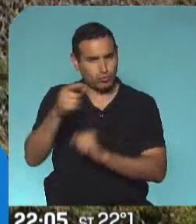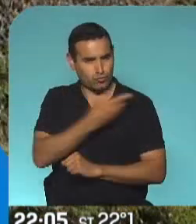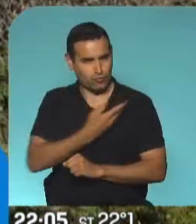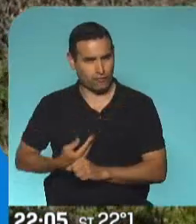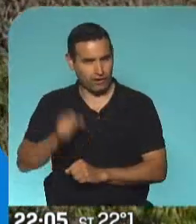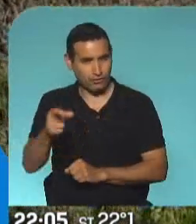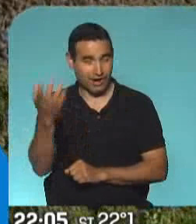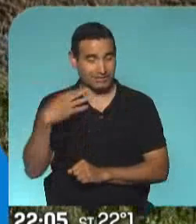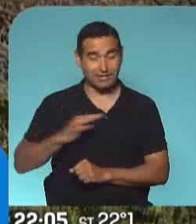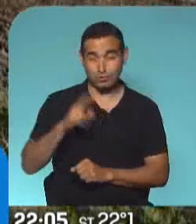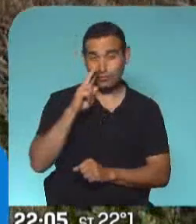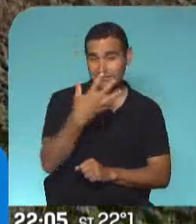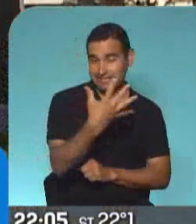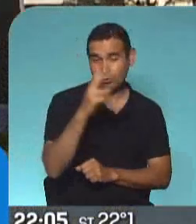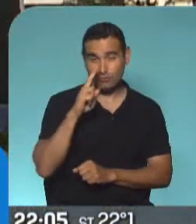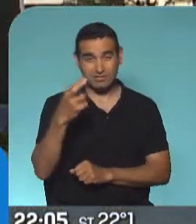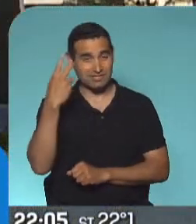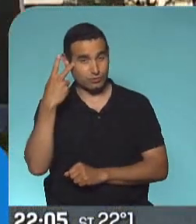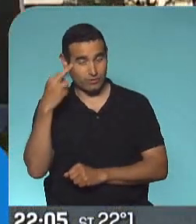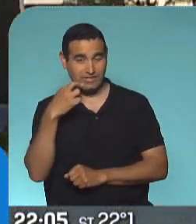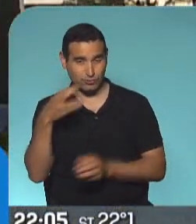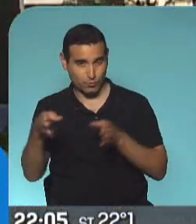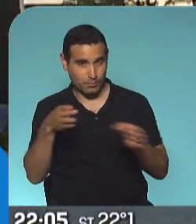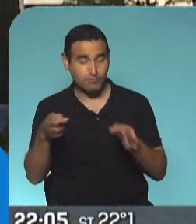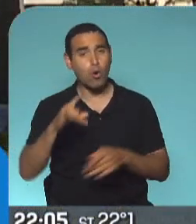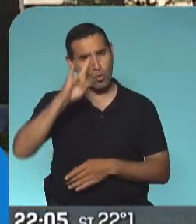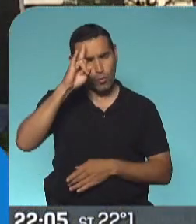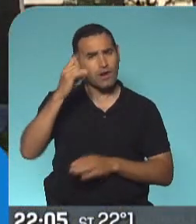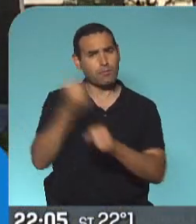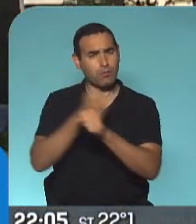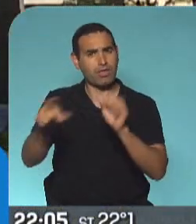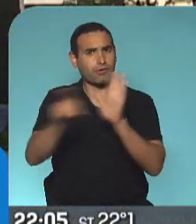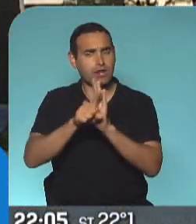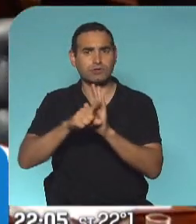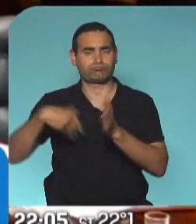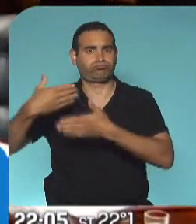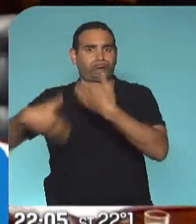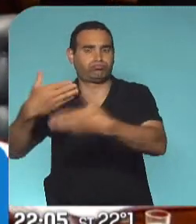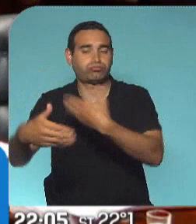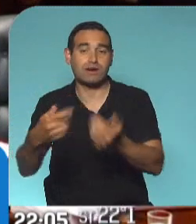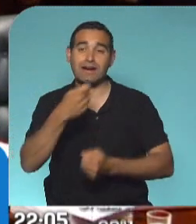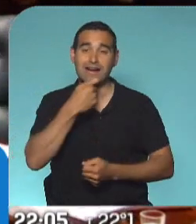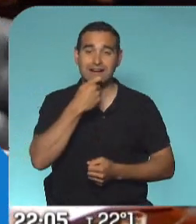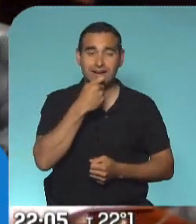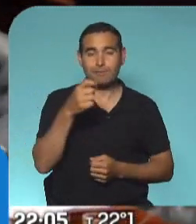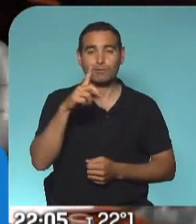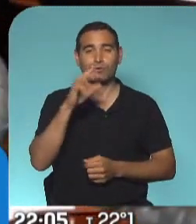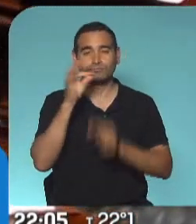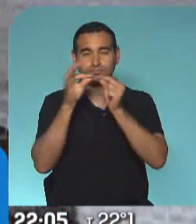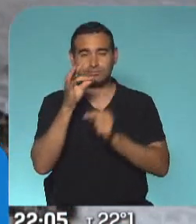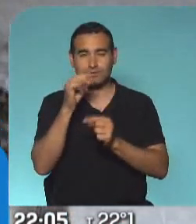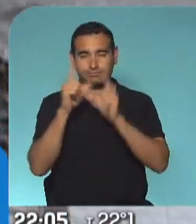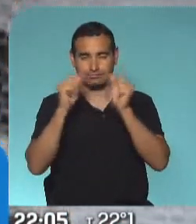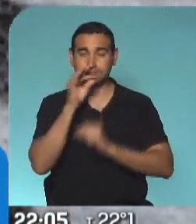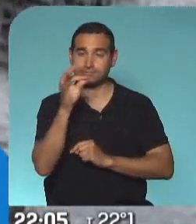entre 2005 y 2019. Uruguay sancionó leyes de vanguardia en la región como la regulación del cannabis, la legalización